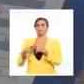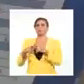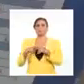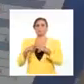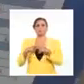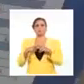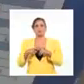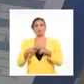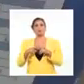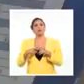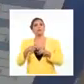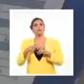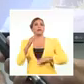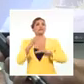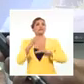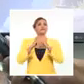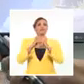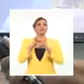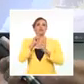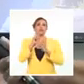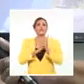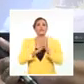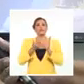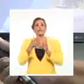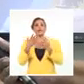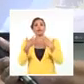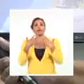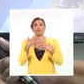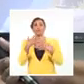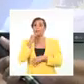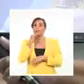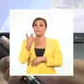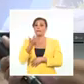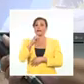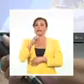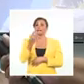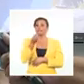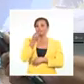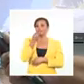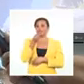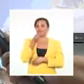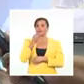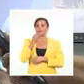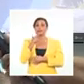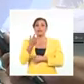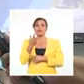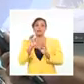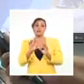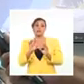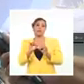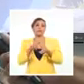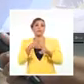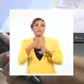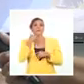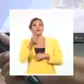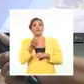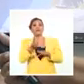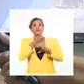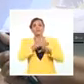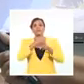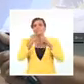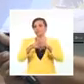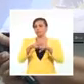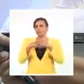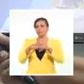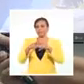poder llegar a los meses más calurosos con una capacidad de la generación base superior, o sea, tener un nivel de capacidad de